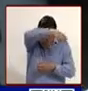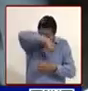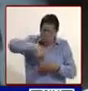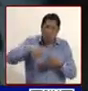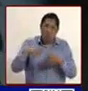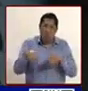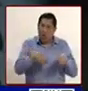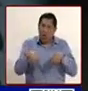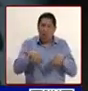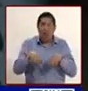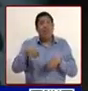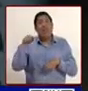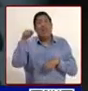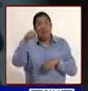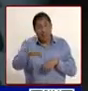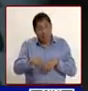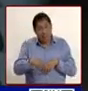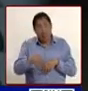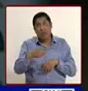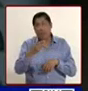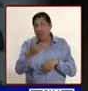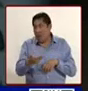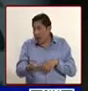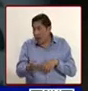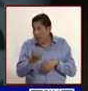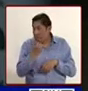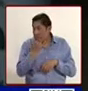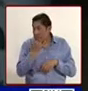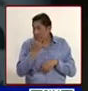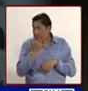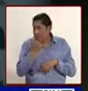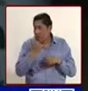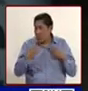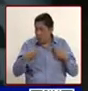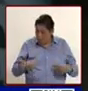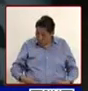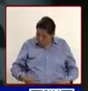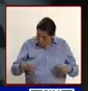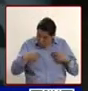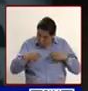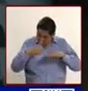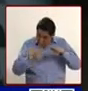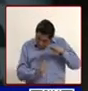de mesas. Si por ahí se encontrarían restos u óseos humanos,